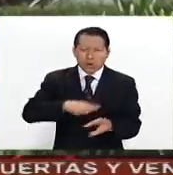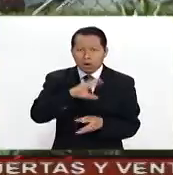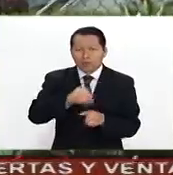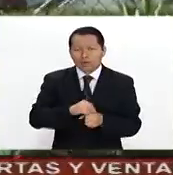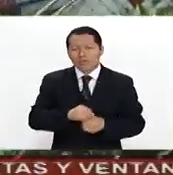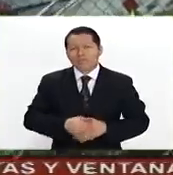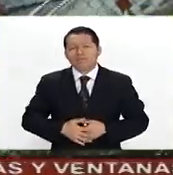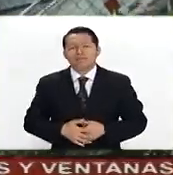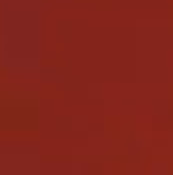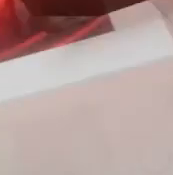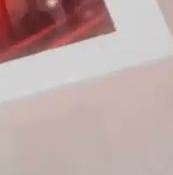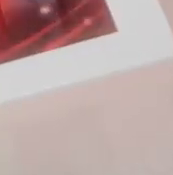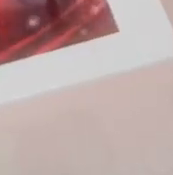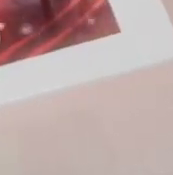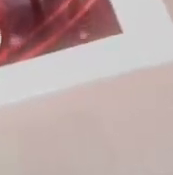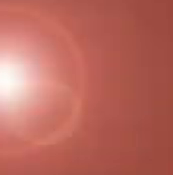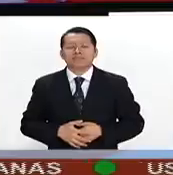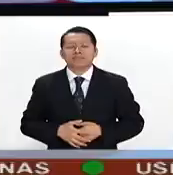operacional.